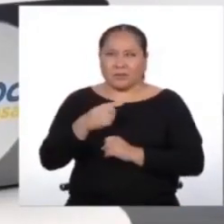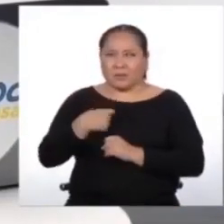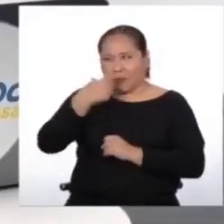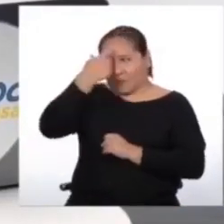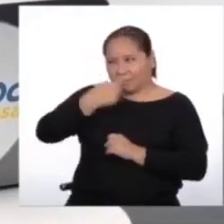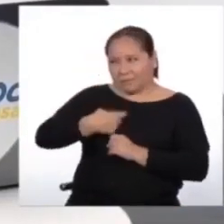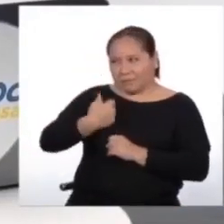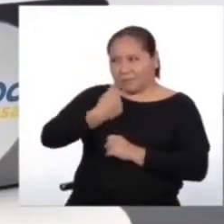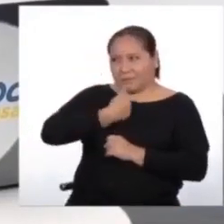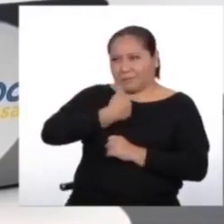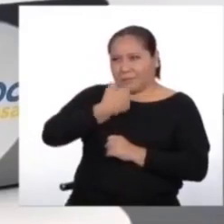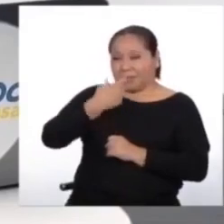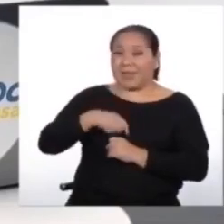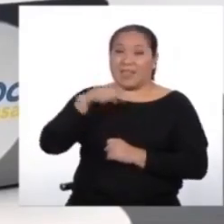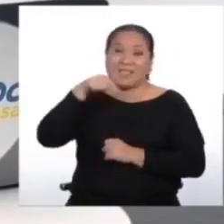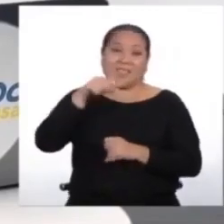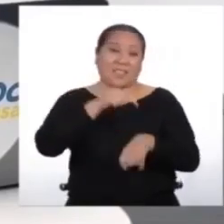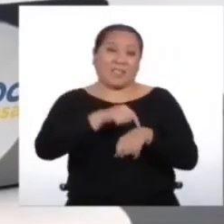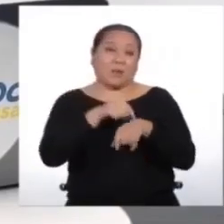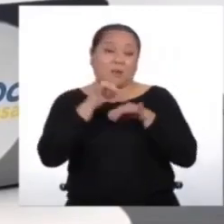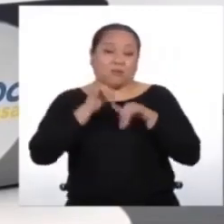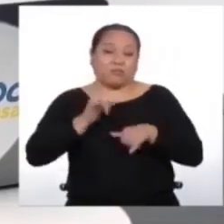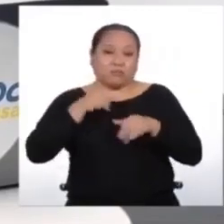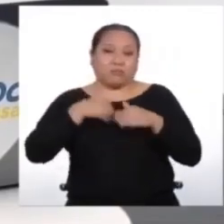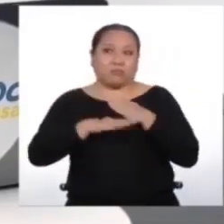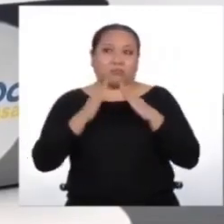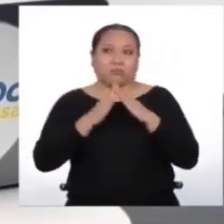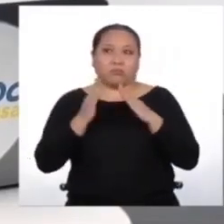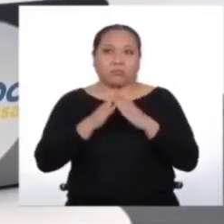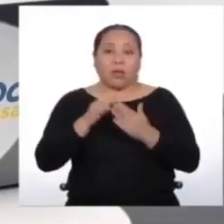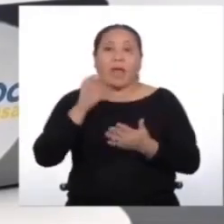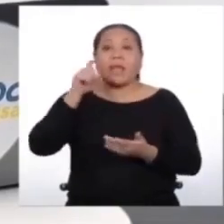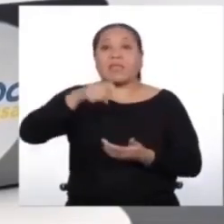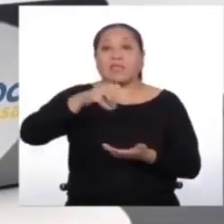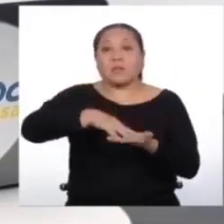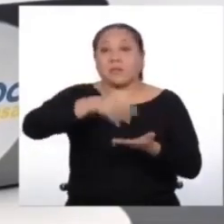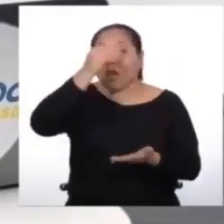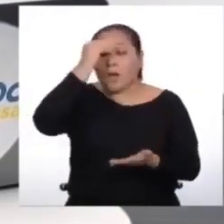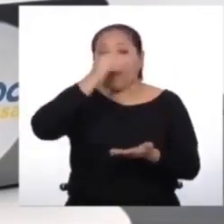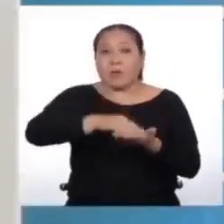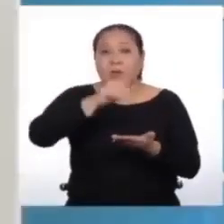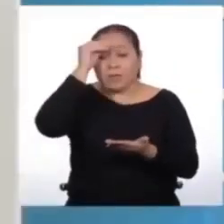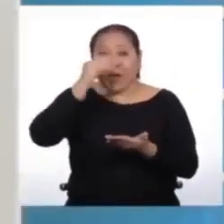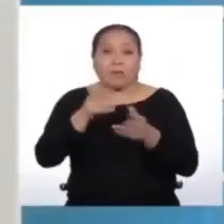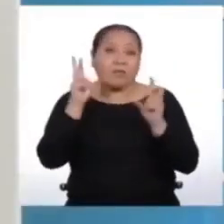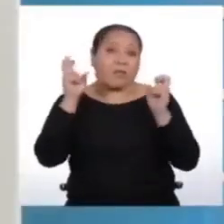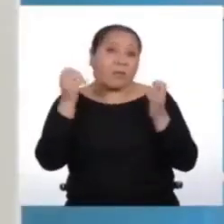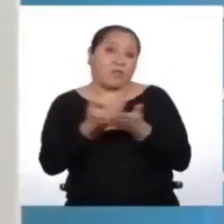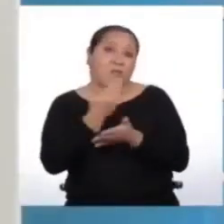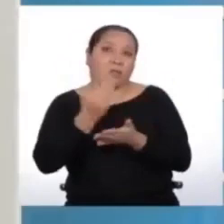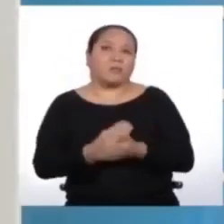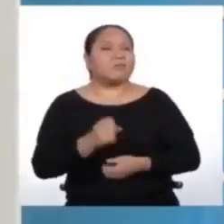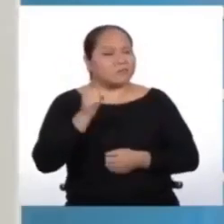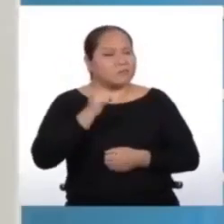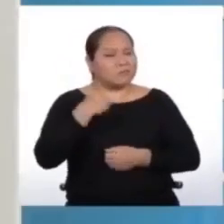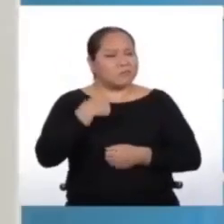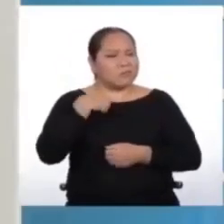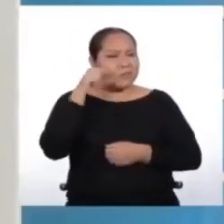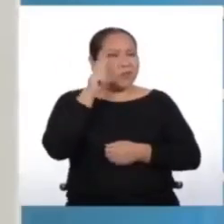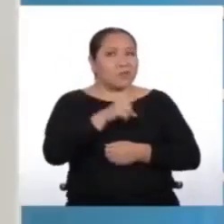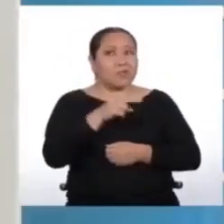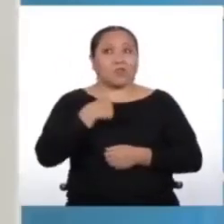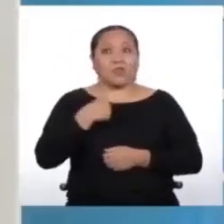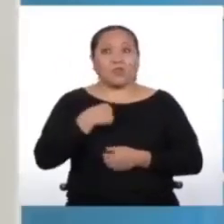Es que por esto de la cuarentena algunos estamos tratando de aprender muchas cosas nuevas. He visto, yo estoy